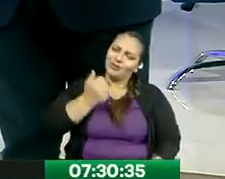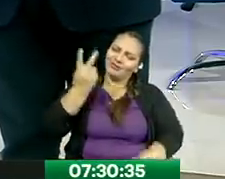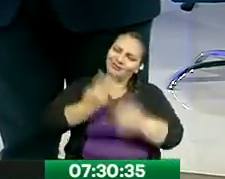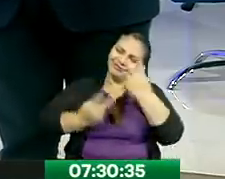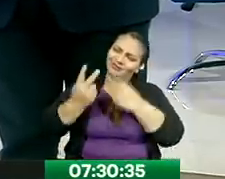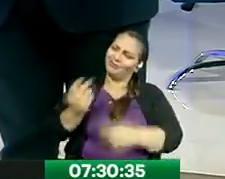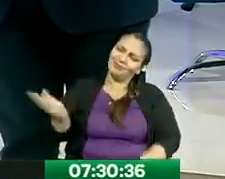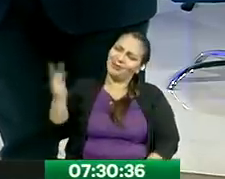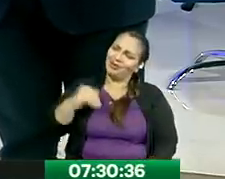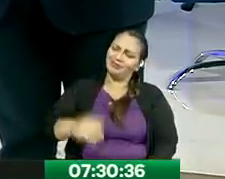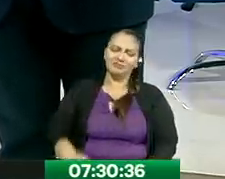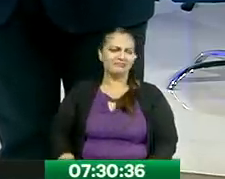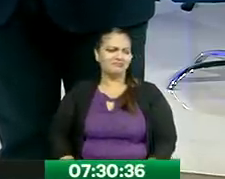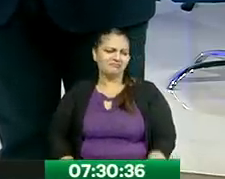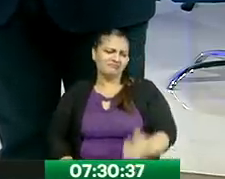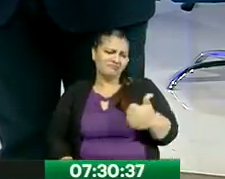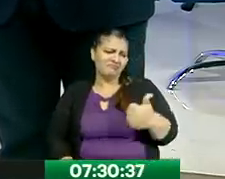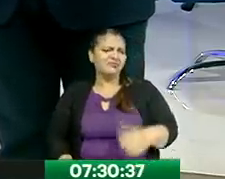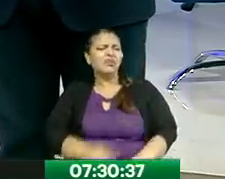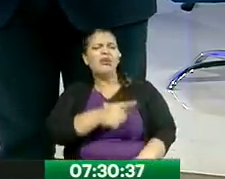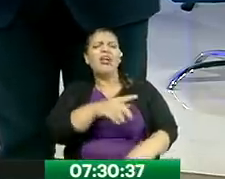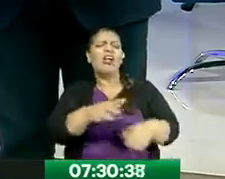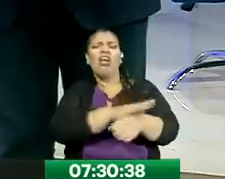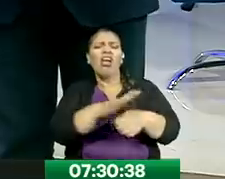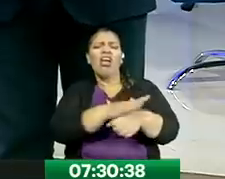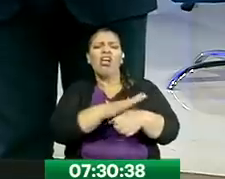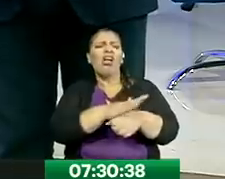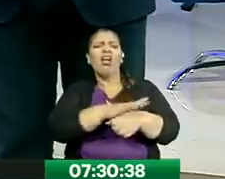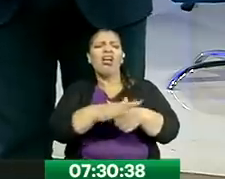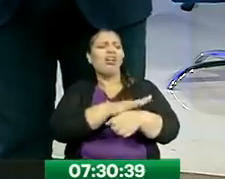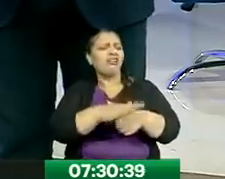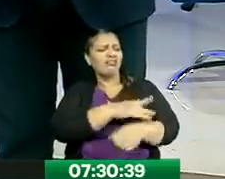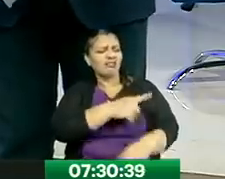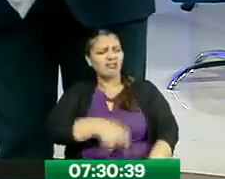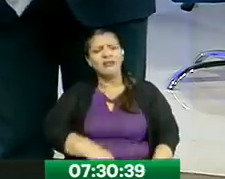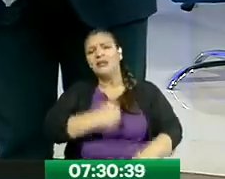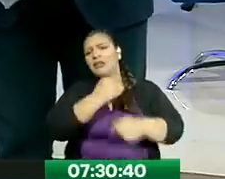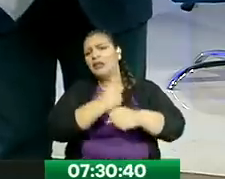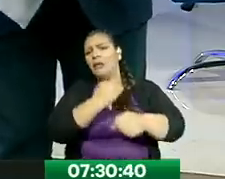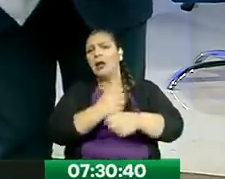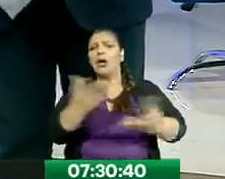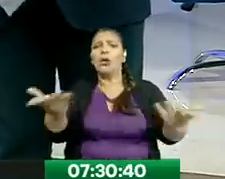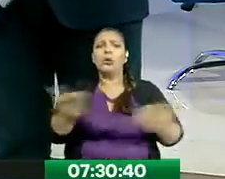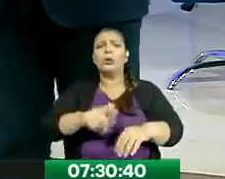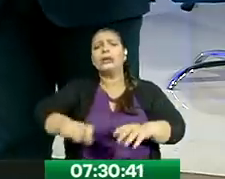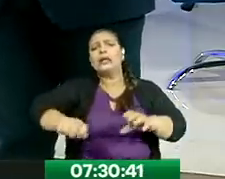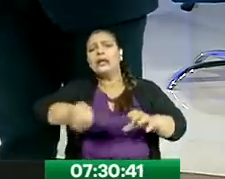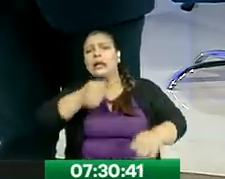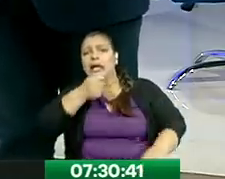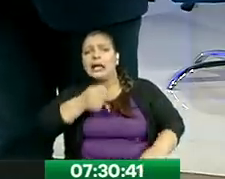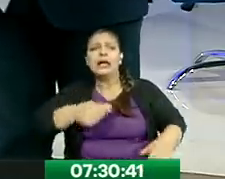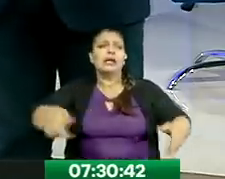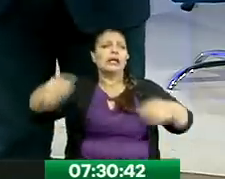odio pero estoy muy ocupada porque como usted pasa trabajando en la radio en la televisión